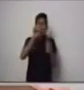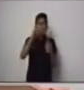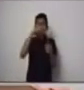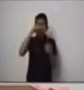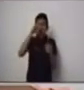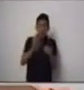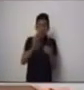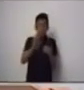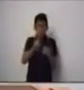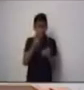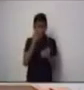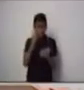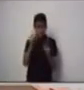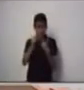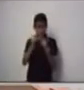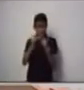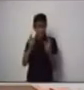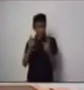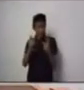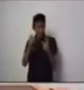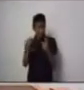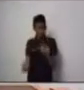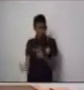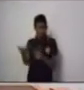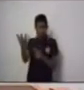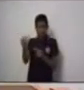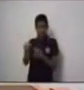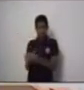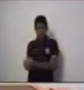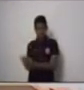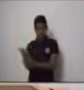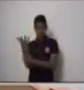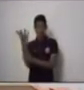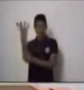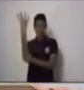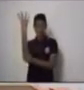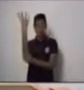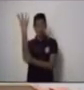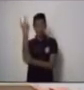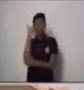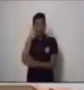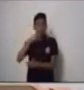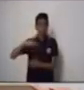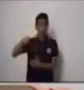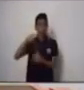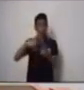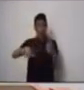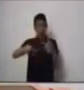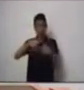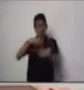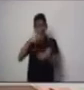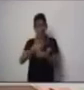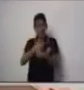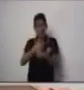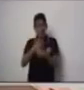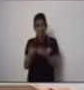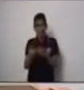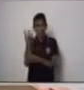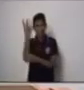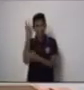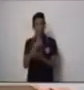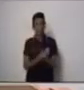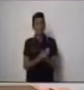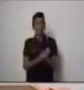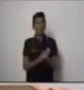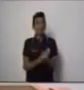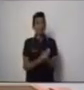El monte es una hierba que crece en todos los suelos de nuestro país. La